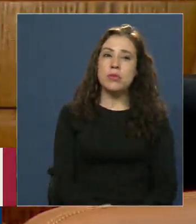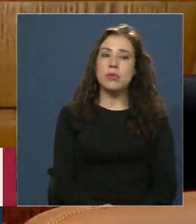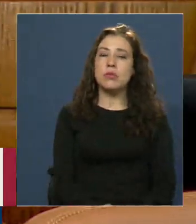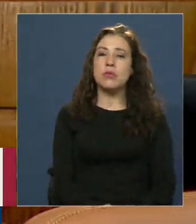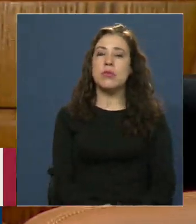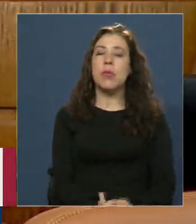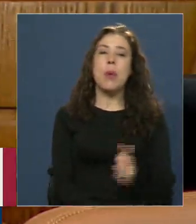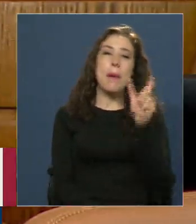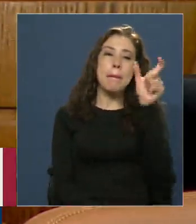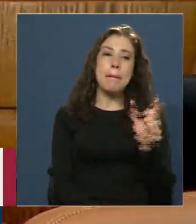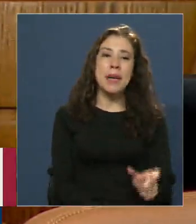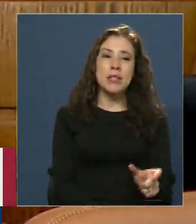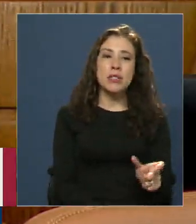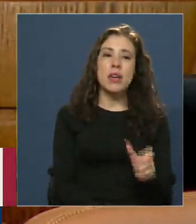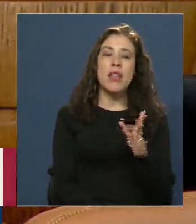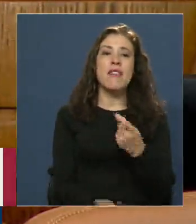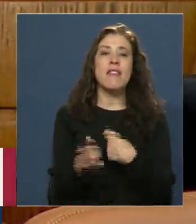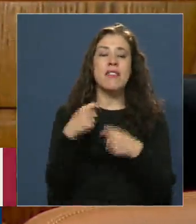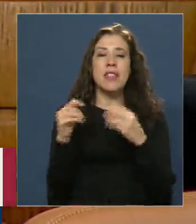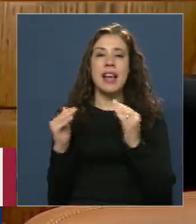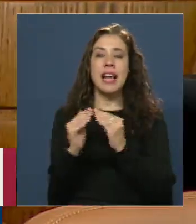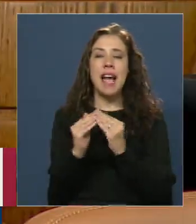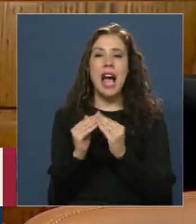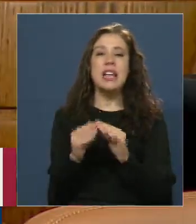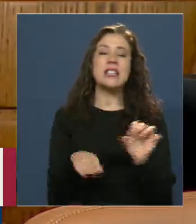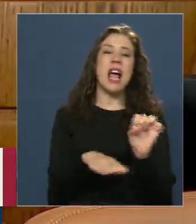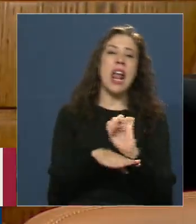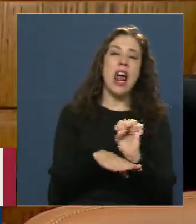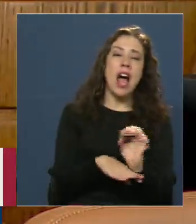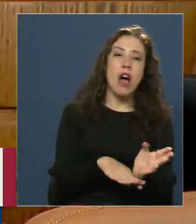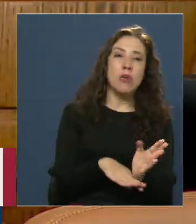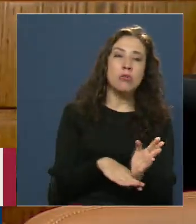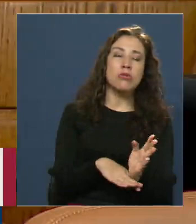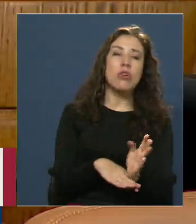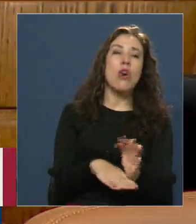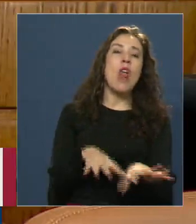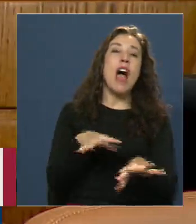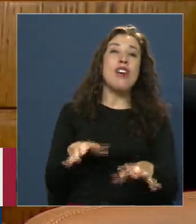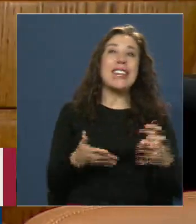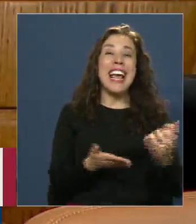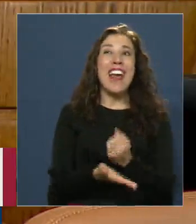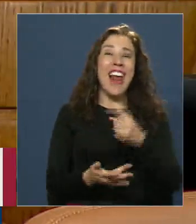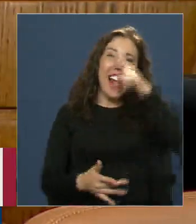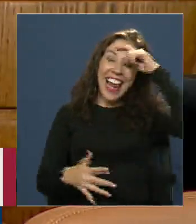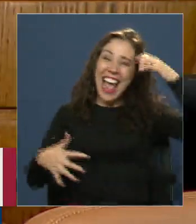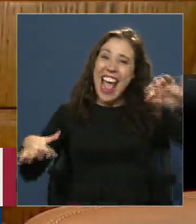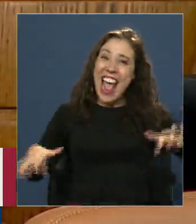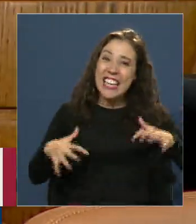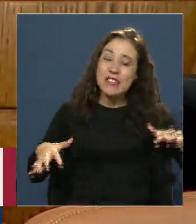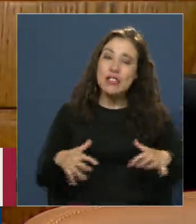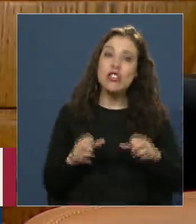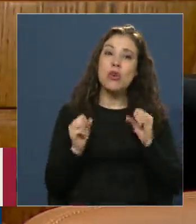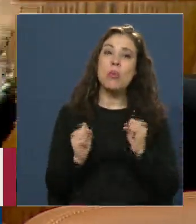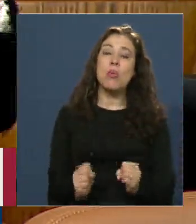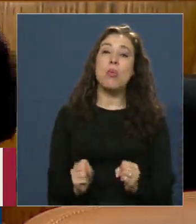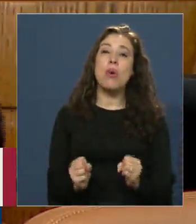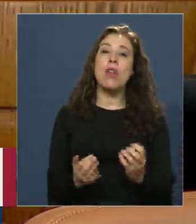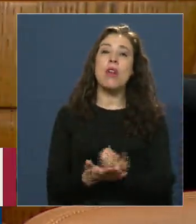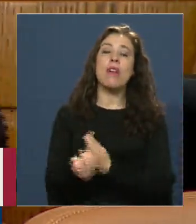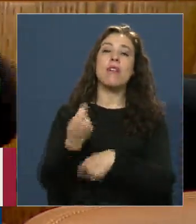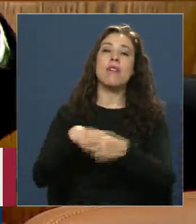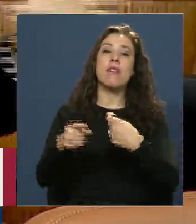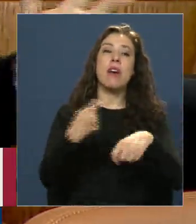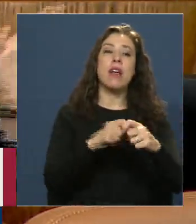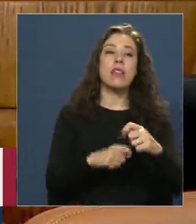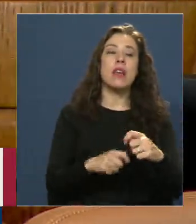de una persona tengan que vender la casa, su vehículo, los bienes que tuvieron con tanto esfuerzo para poder lograr venderlos,